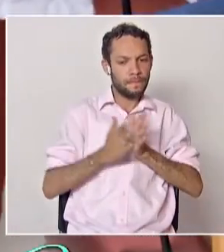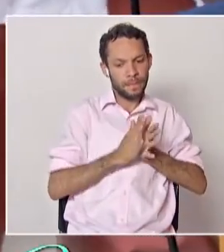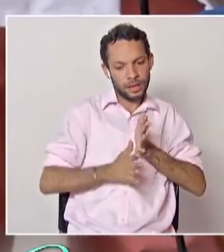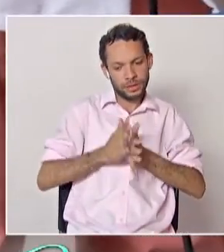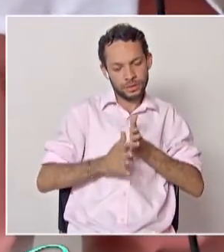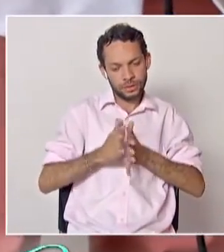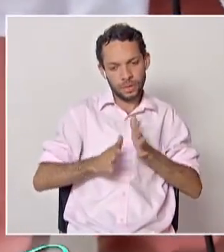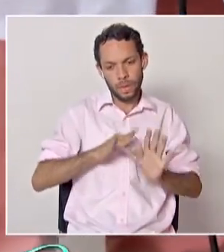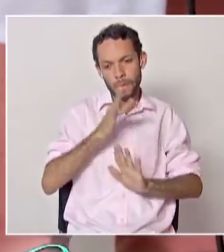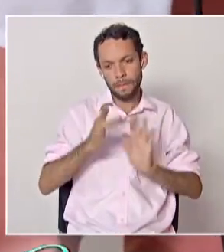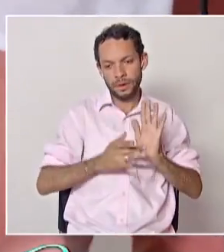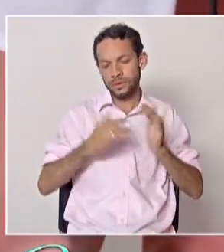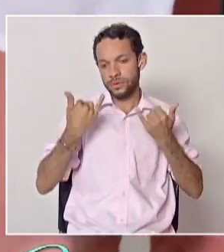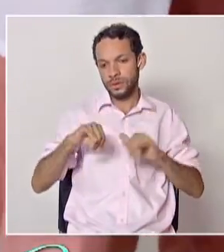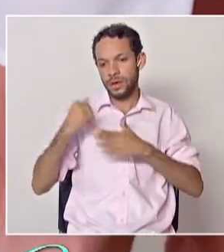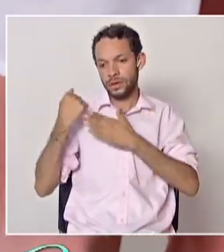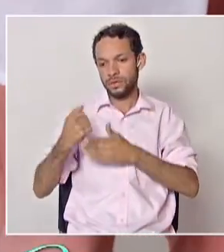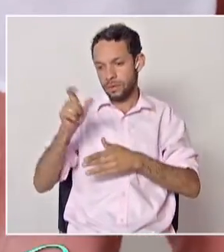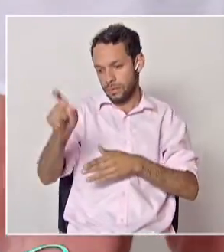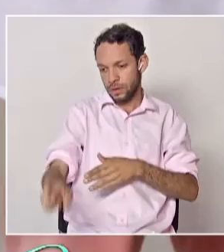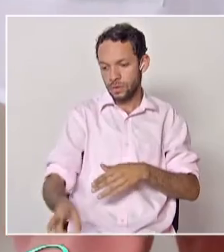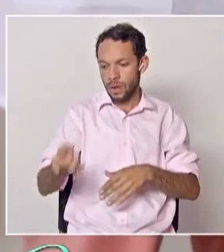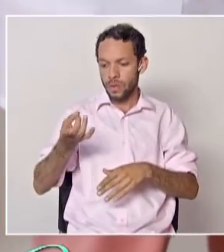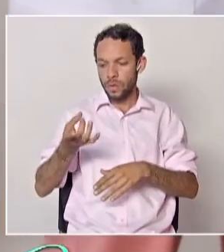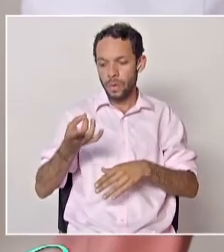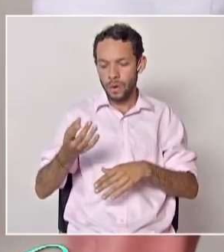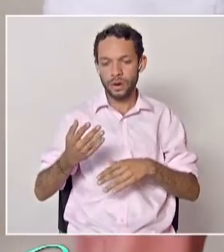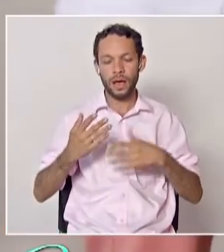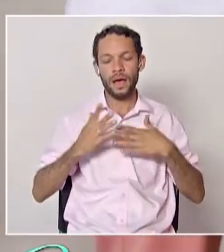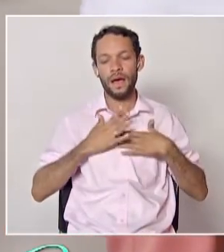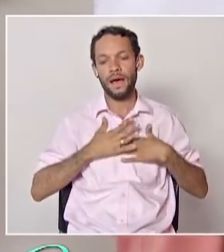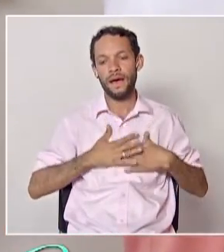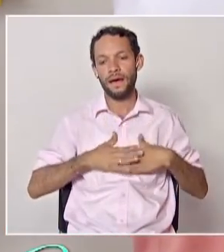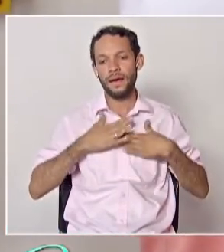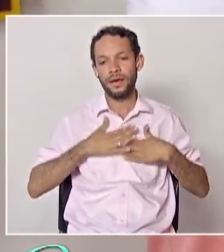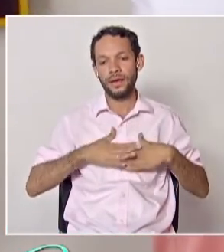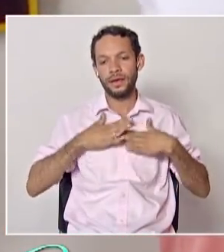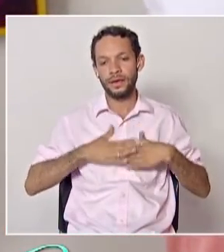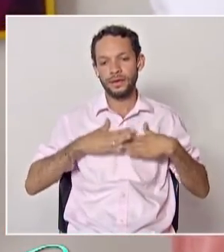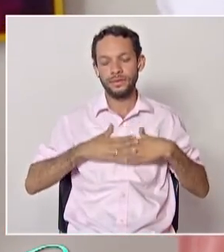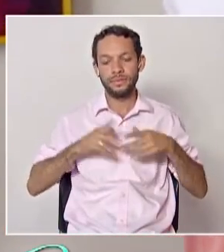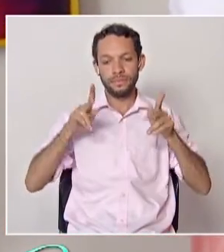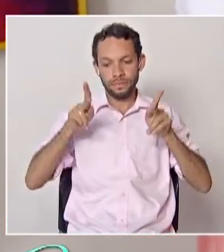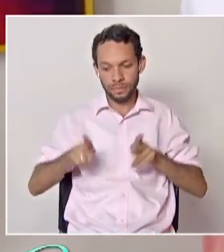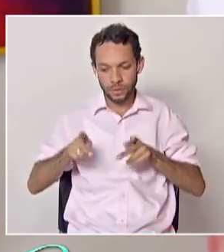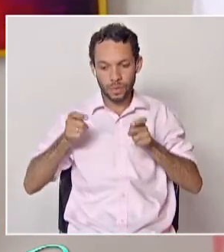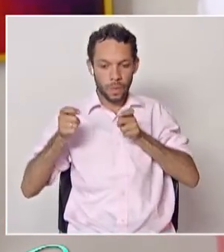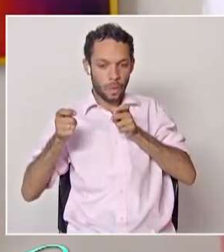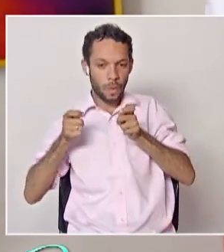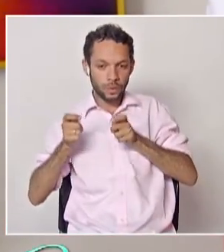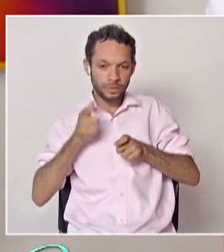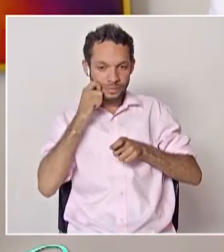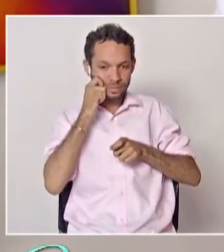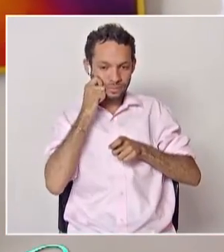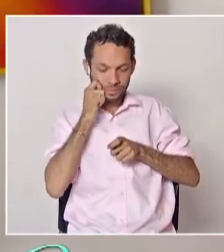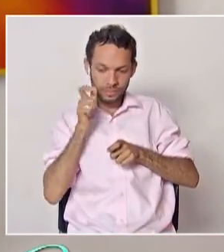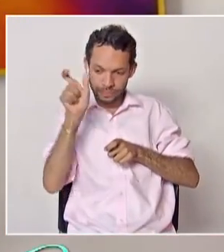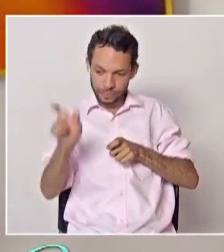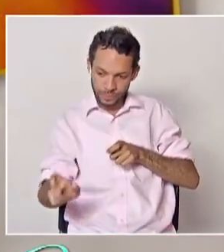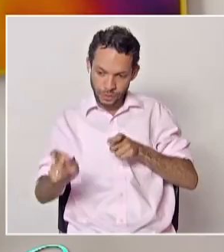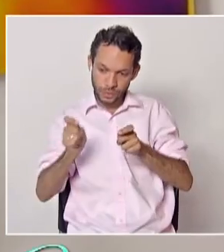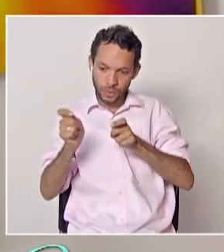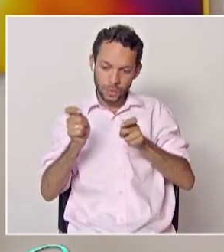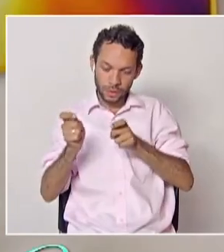del manejo final de este tipo de patología. Estos pacientes requieren ciertos controles y